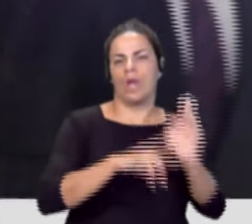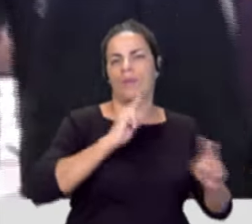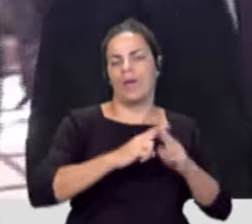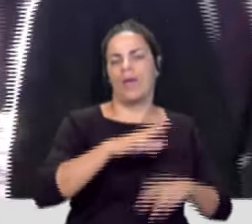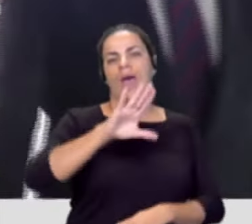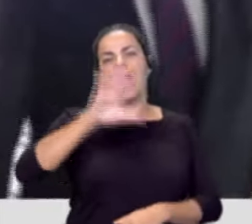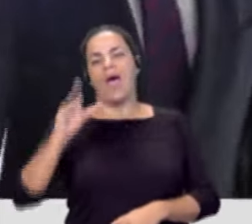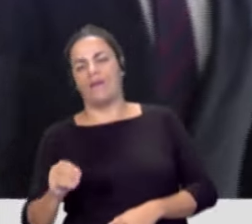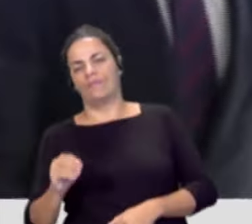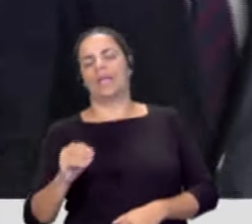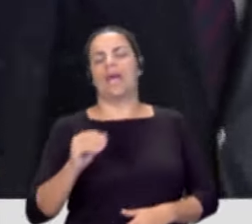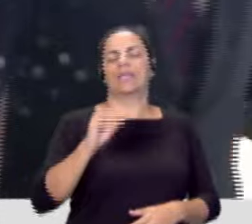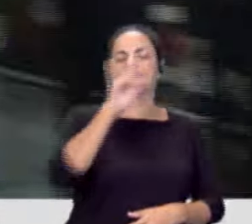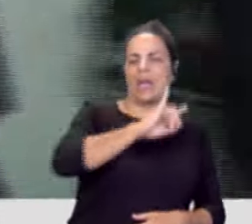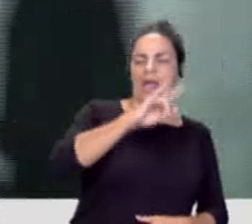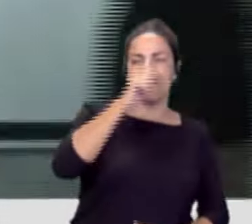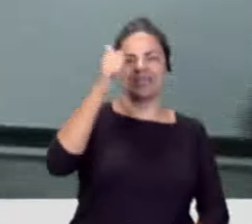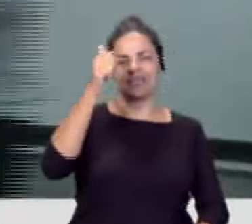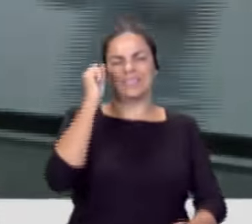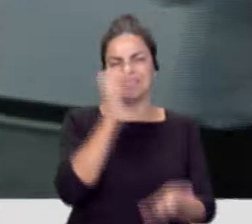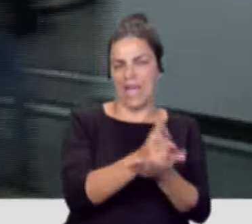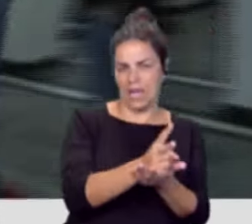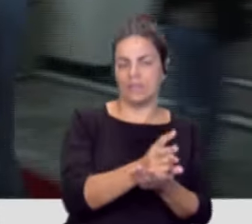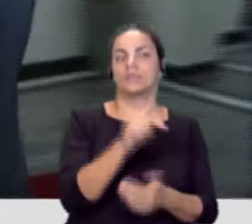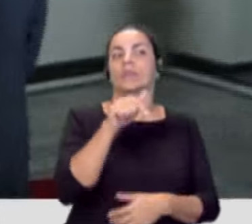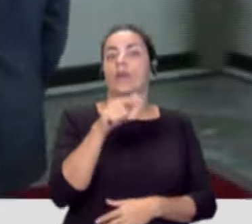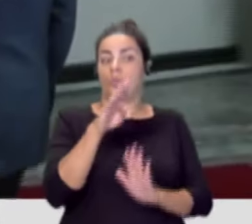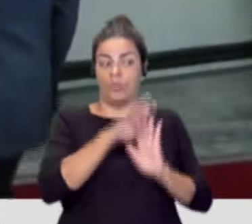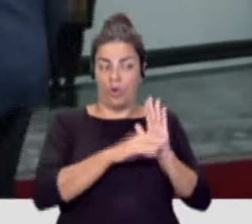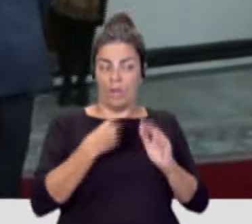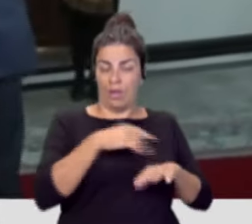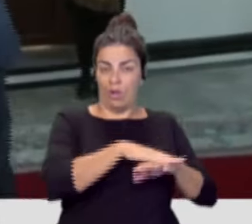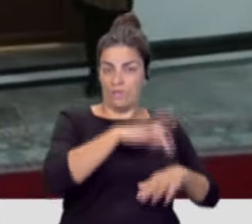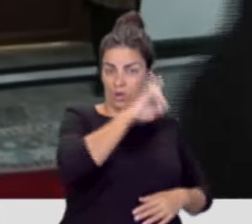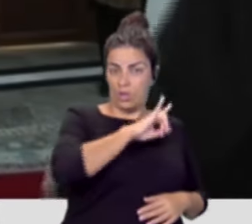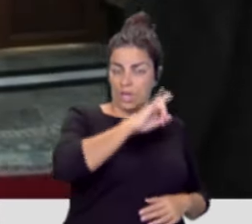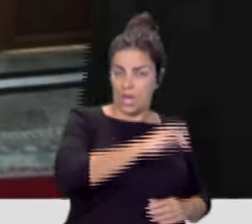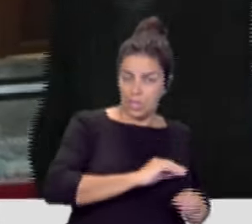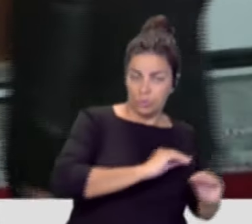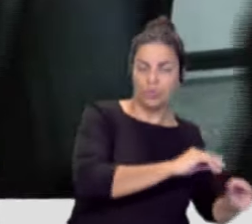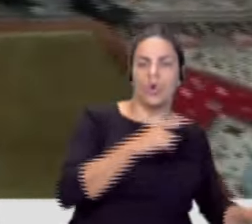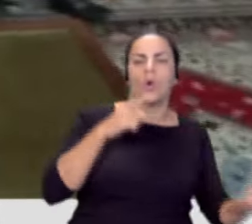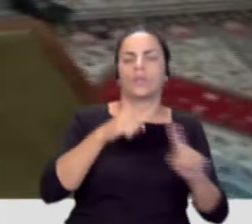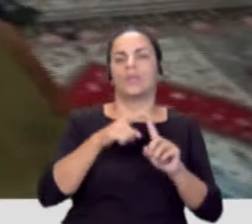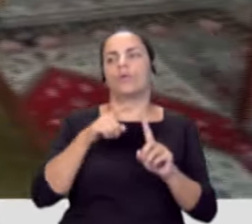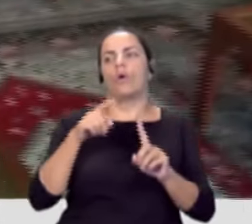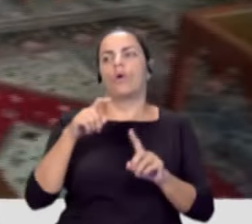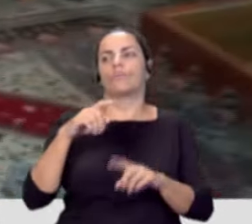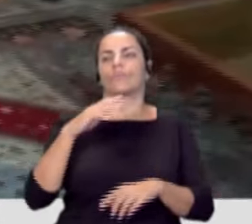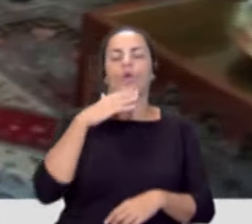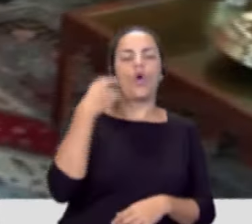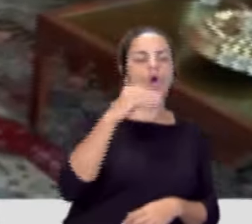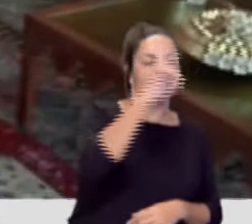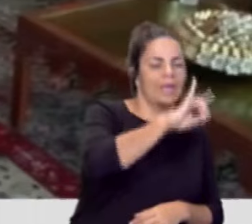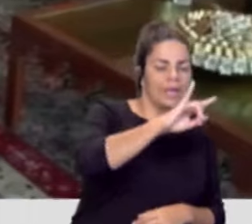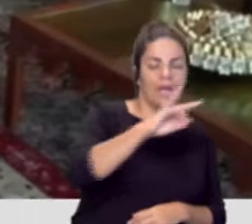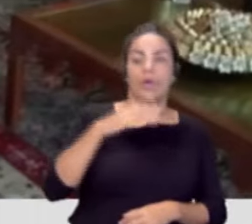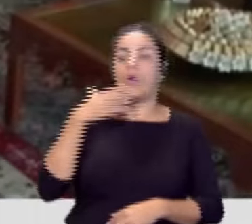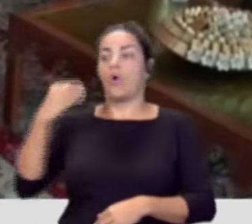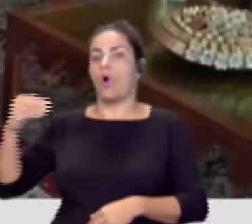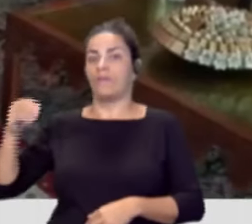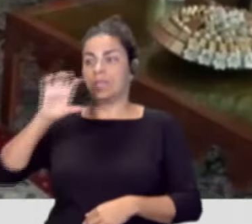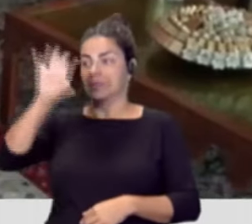Canarias Challenge. Es un programa del mismo gobierno canario que busca juntar y reunir a jóvenes canarios con otros jóvenes de